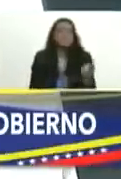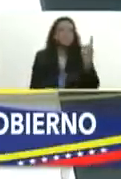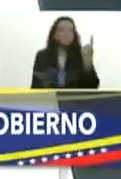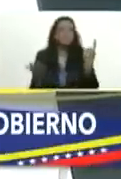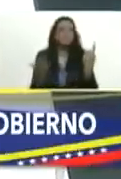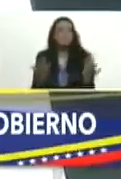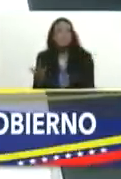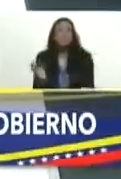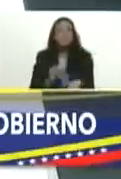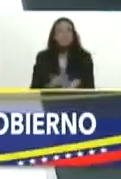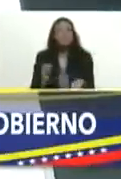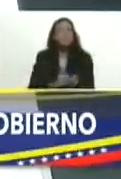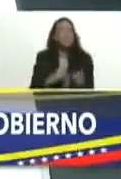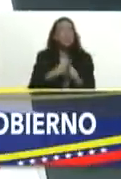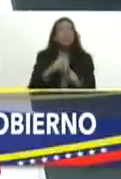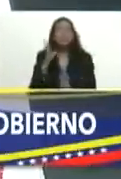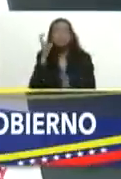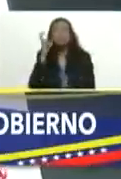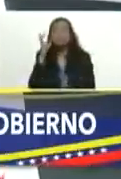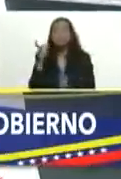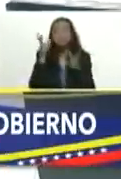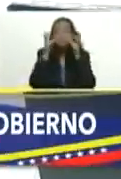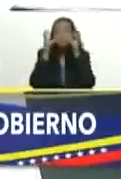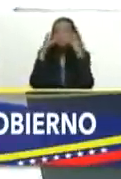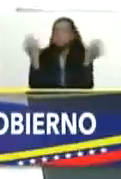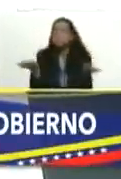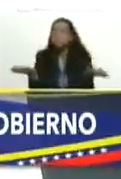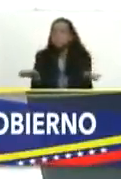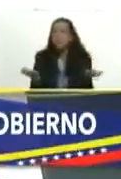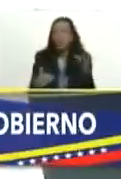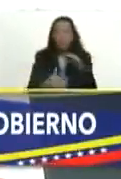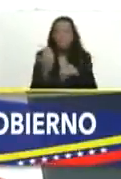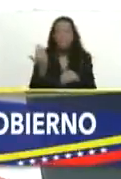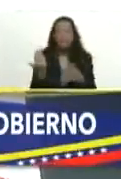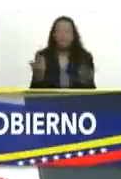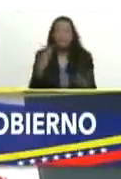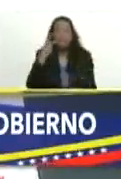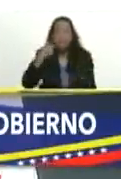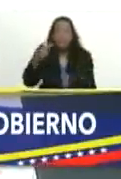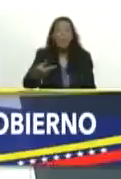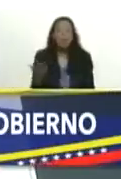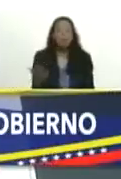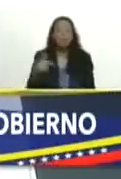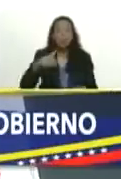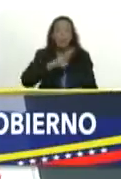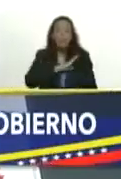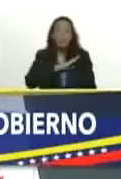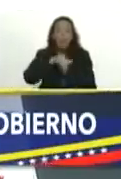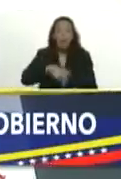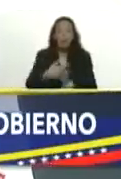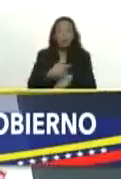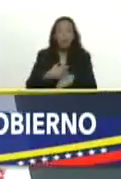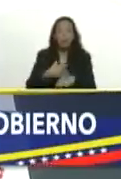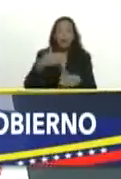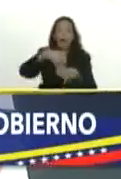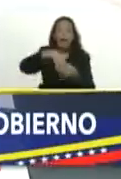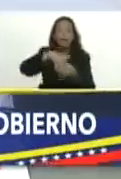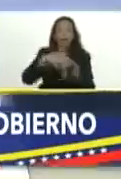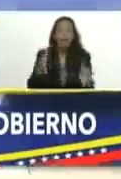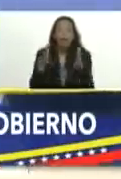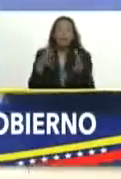Suena bastante el 1x10. Método político para ganar elecciones, el